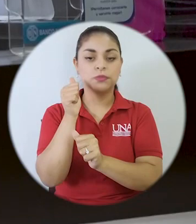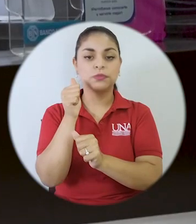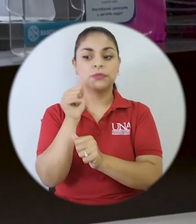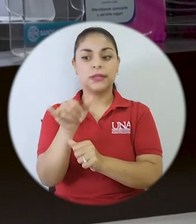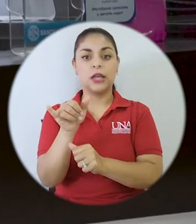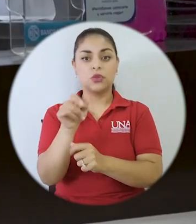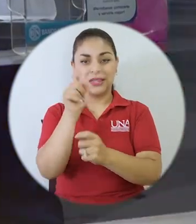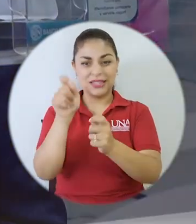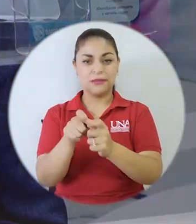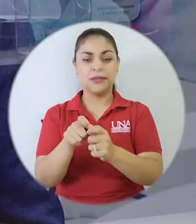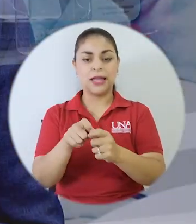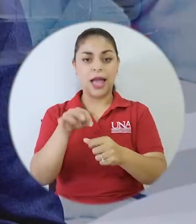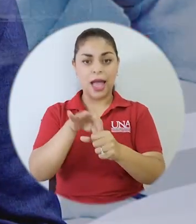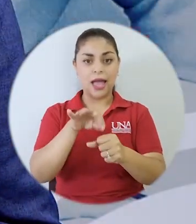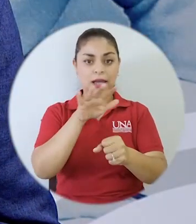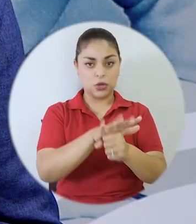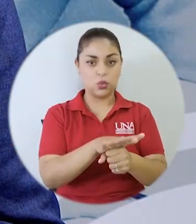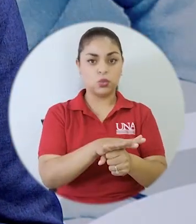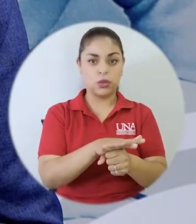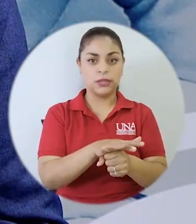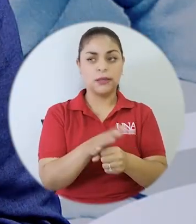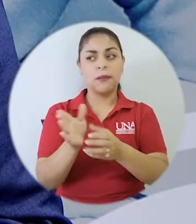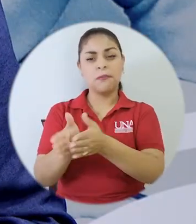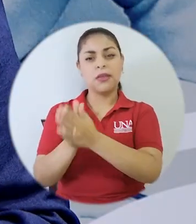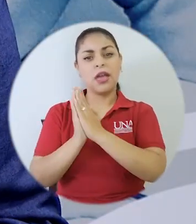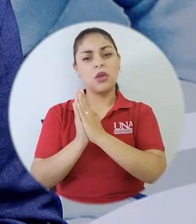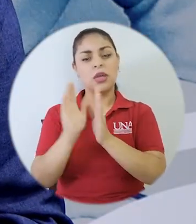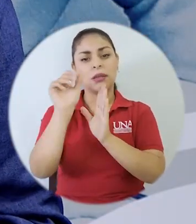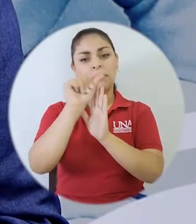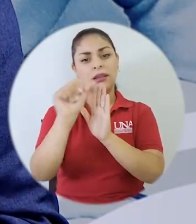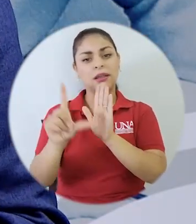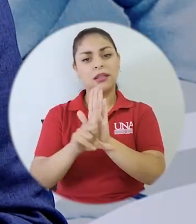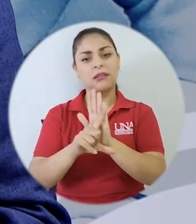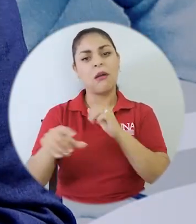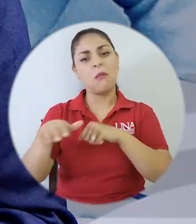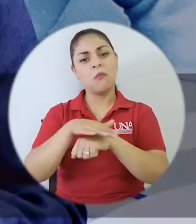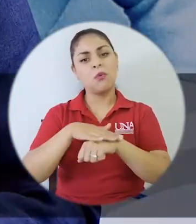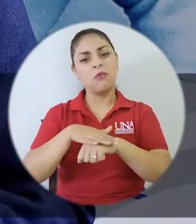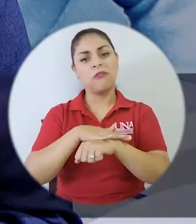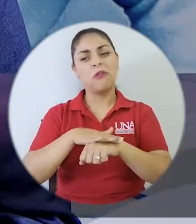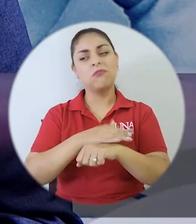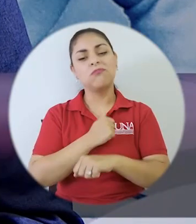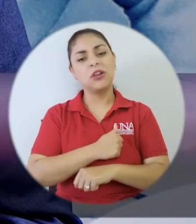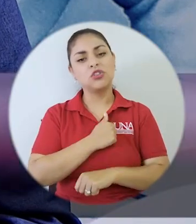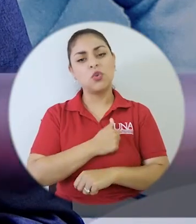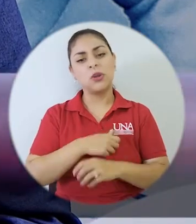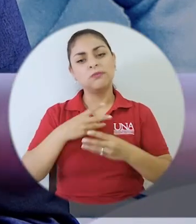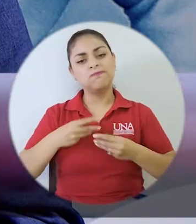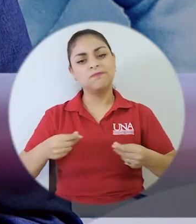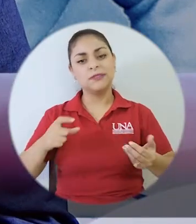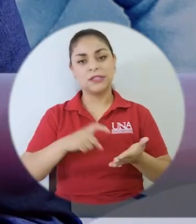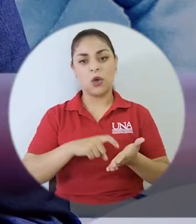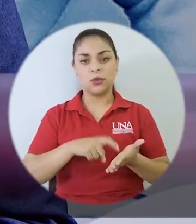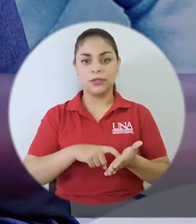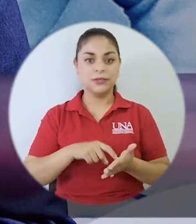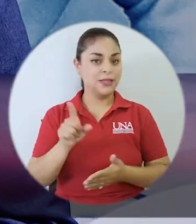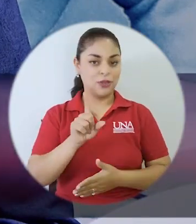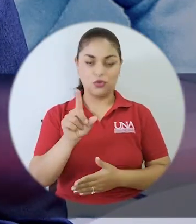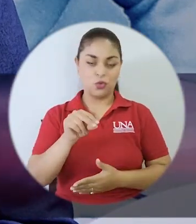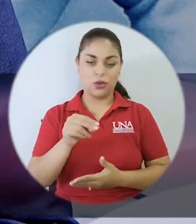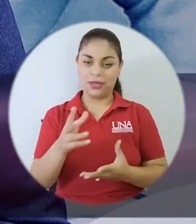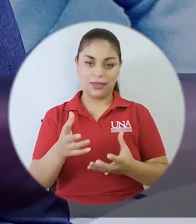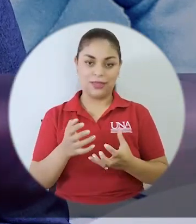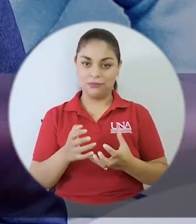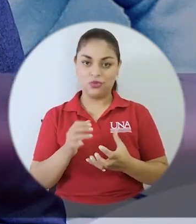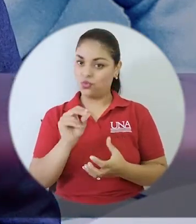mejor. Determinan los agricultores pidiéndole a la Asamblea Legislativa que les perdone, les condone las deudas, y eso no